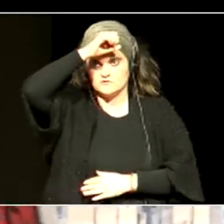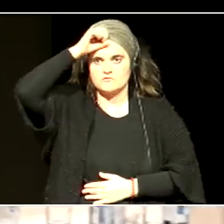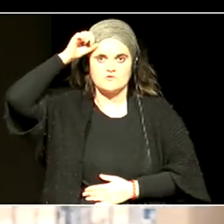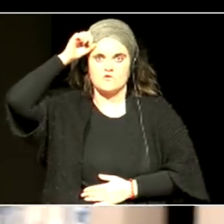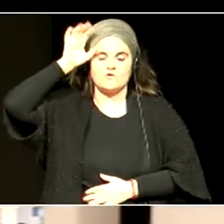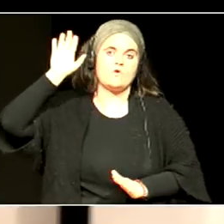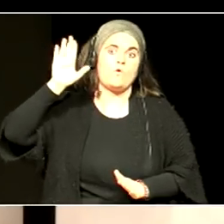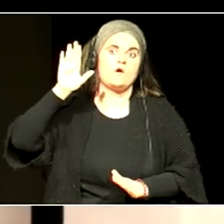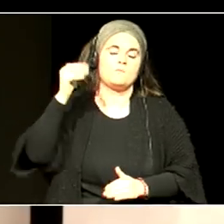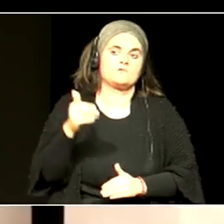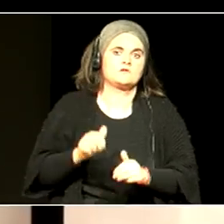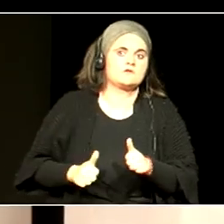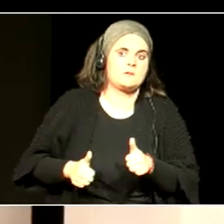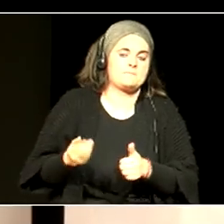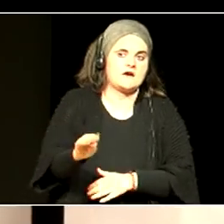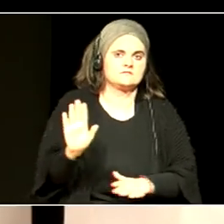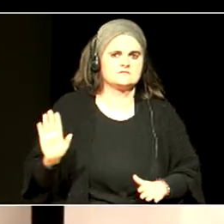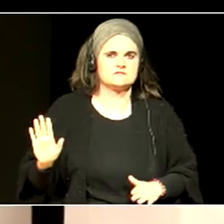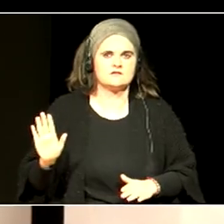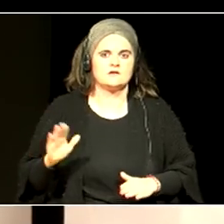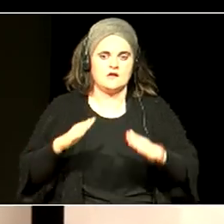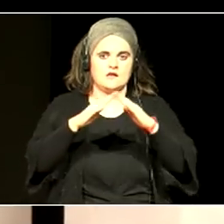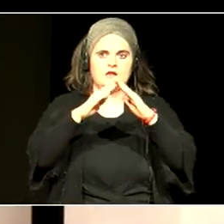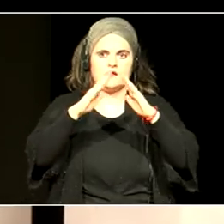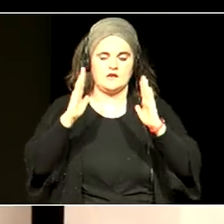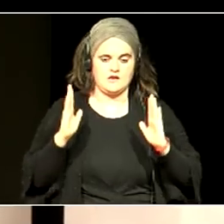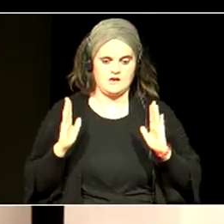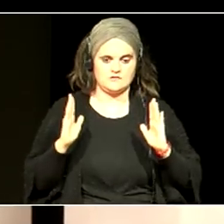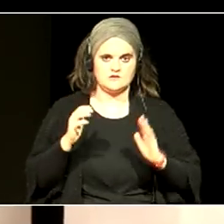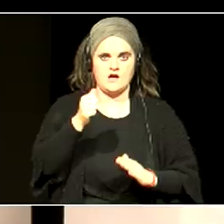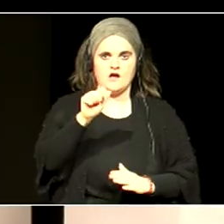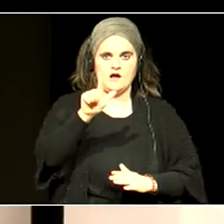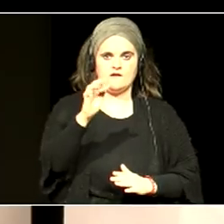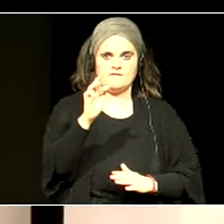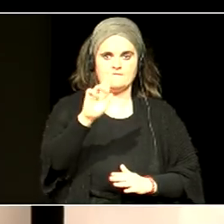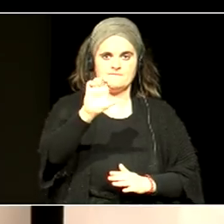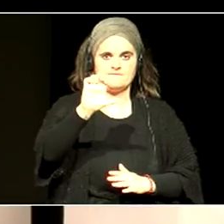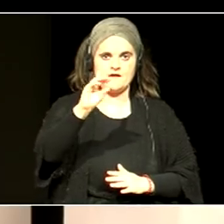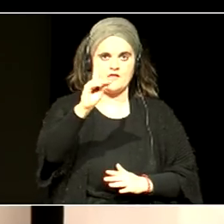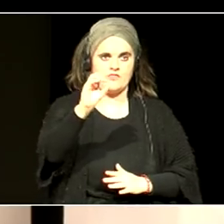muchísimo más importante pues pues lo que decía ella la casa de Alfredo sujeto